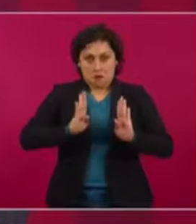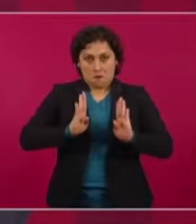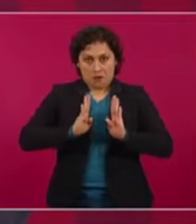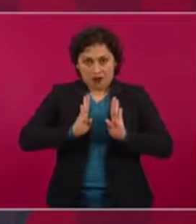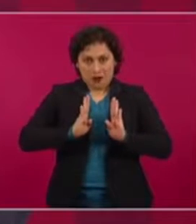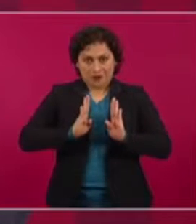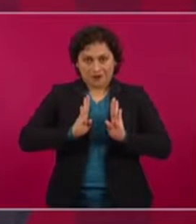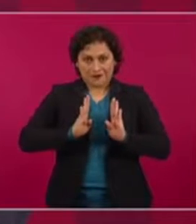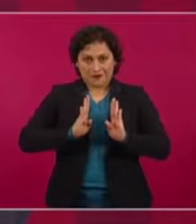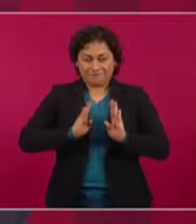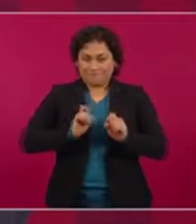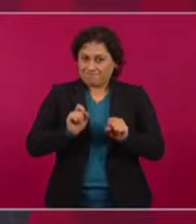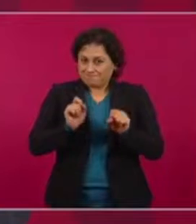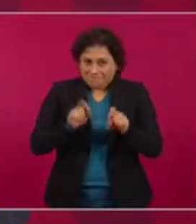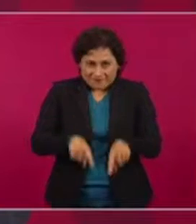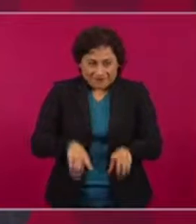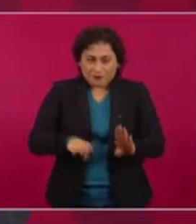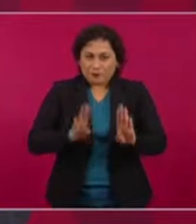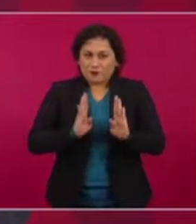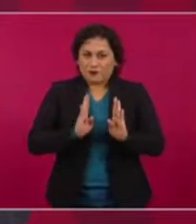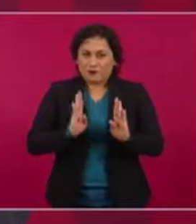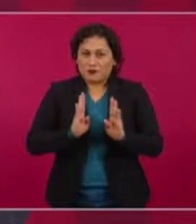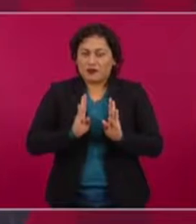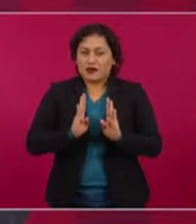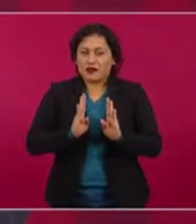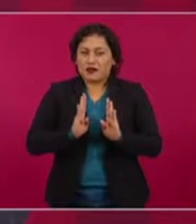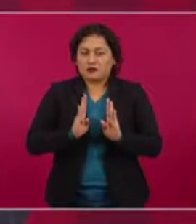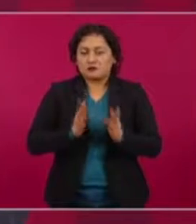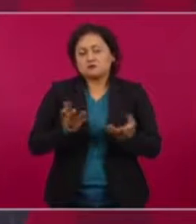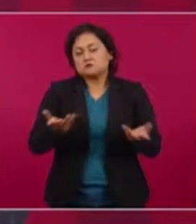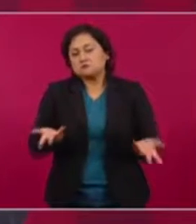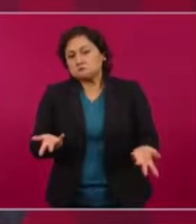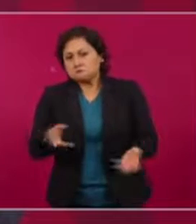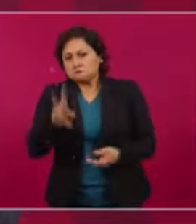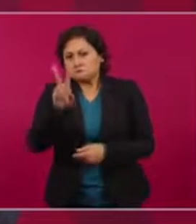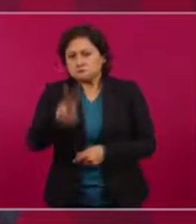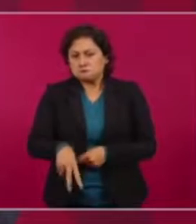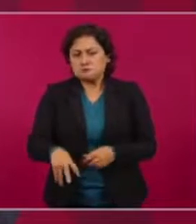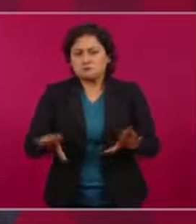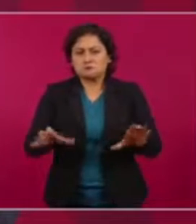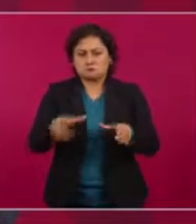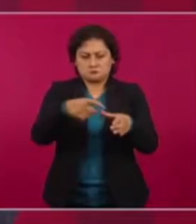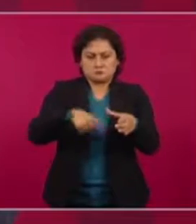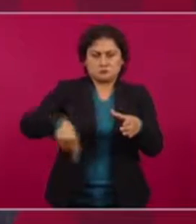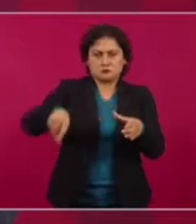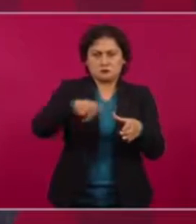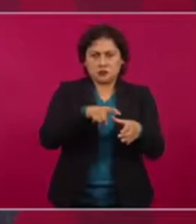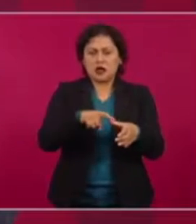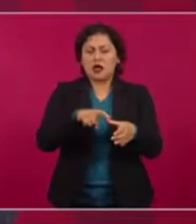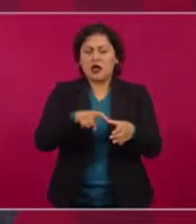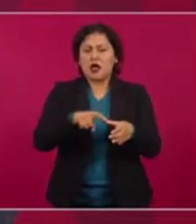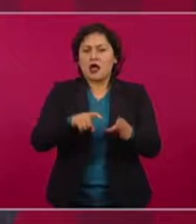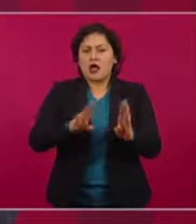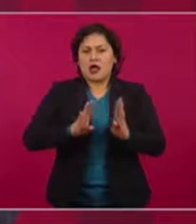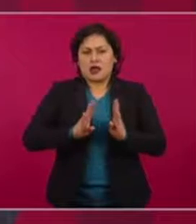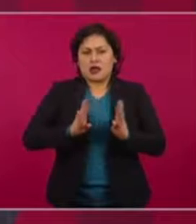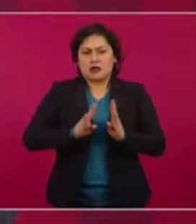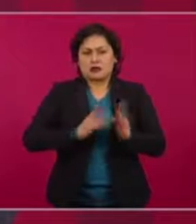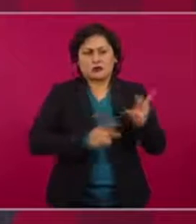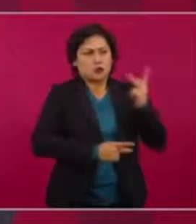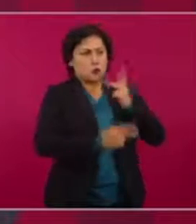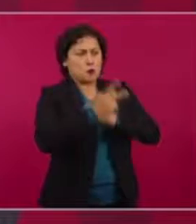que es un ejército surgido de un movimiento